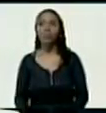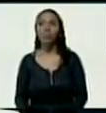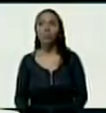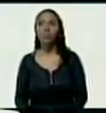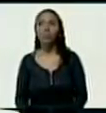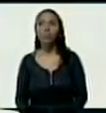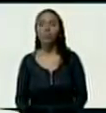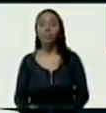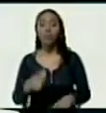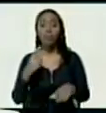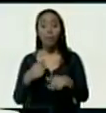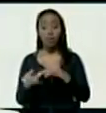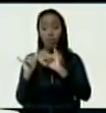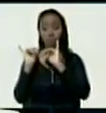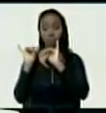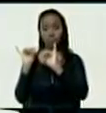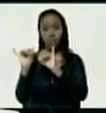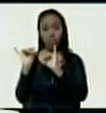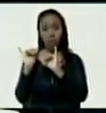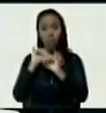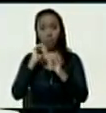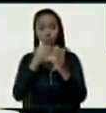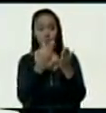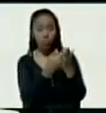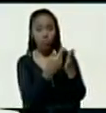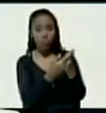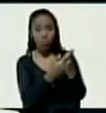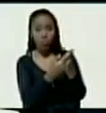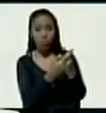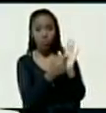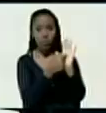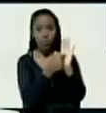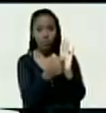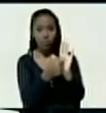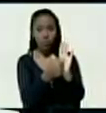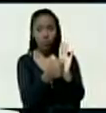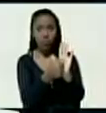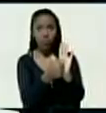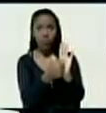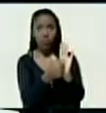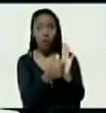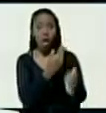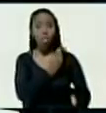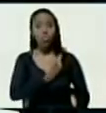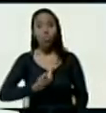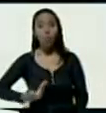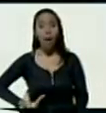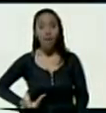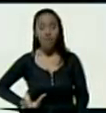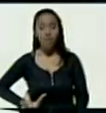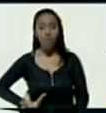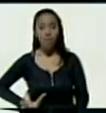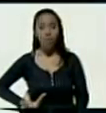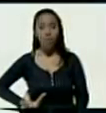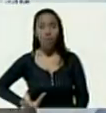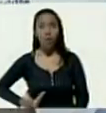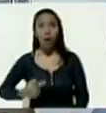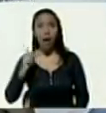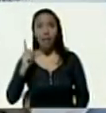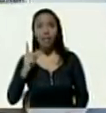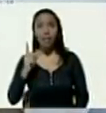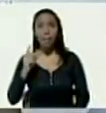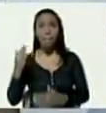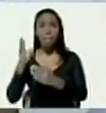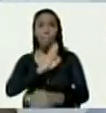Pero en esa misma nota de la agencia Reuters, el dueño de Juan Guaidó, que es este que está aquí, que se llama